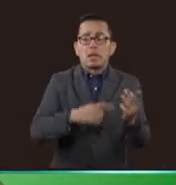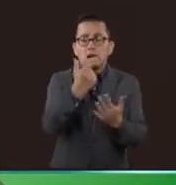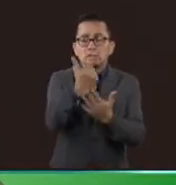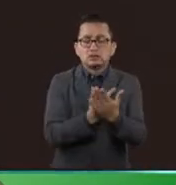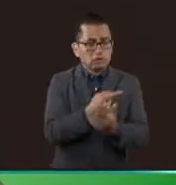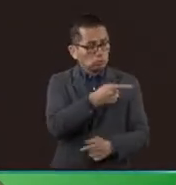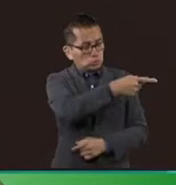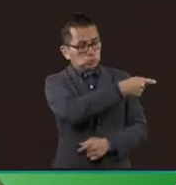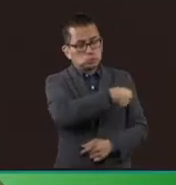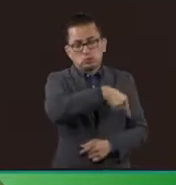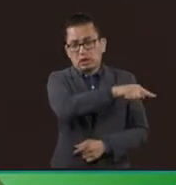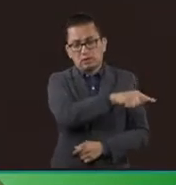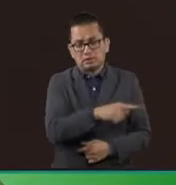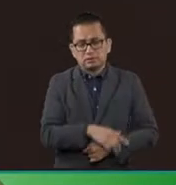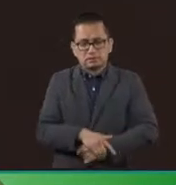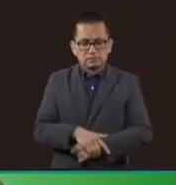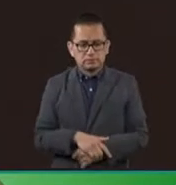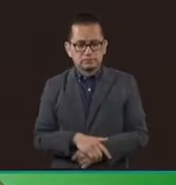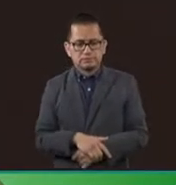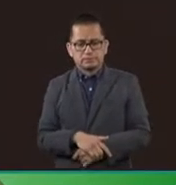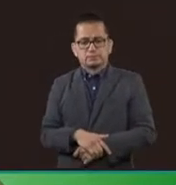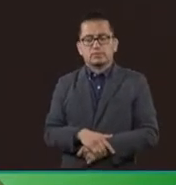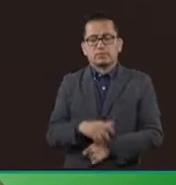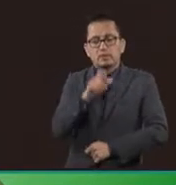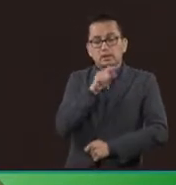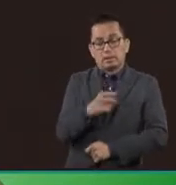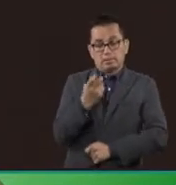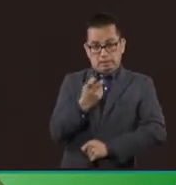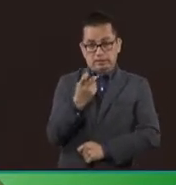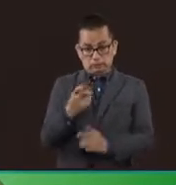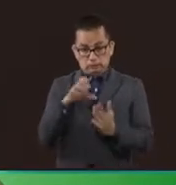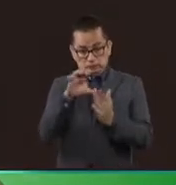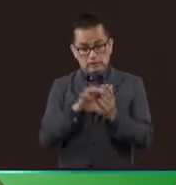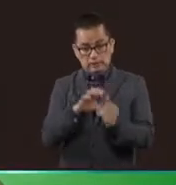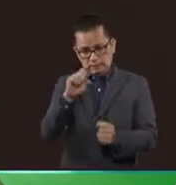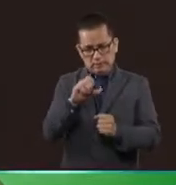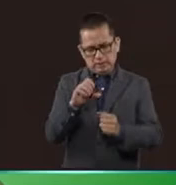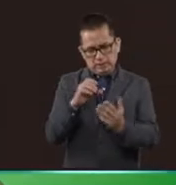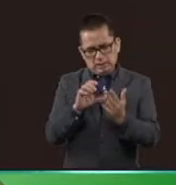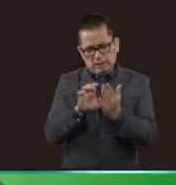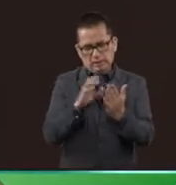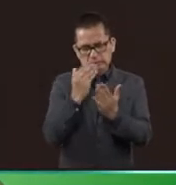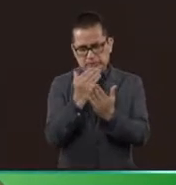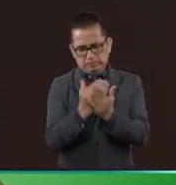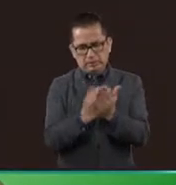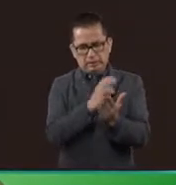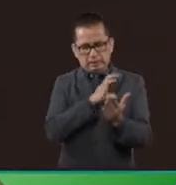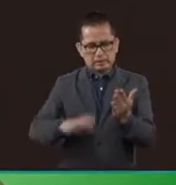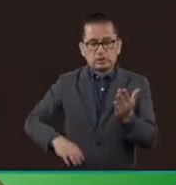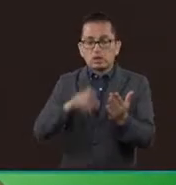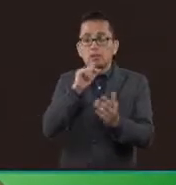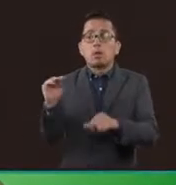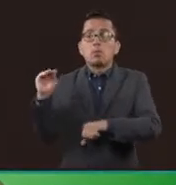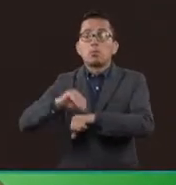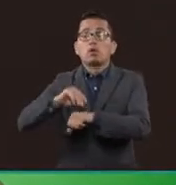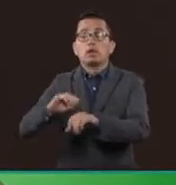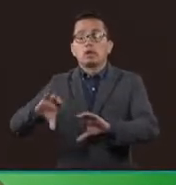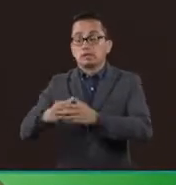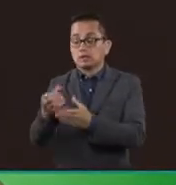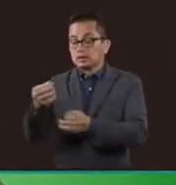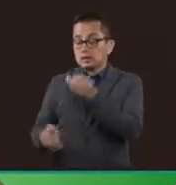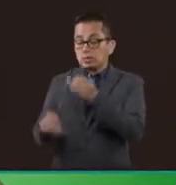no es suficiente con con esto dentro de los candidatos que ustedes pondrán se incluye el tribunal de disciplina judicial